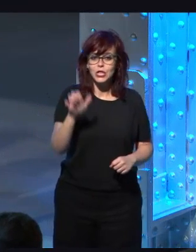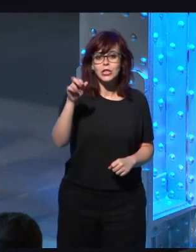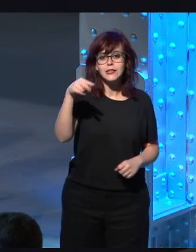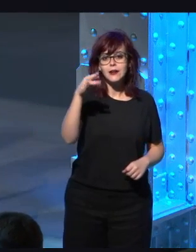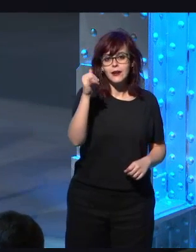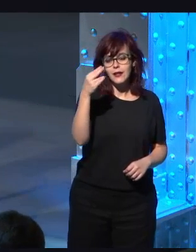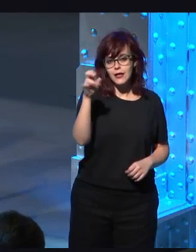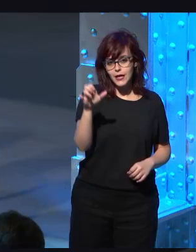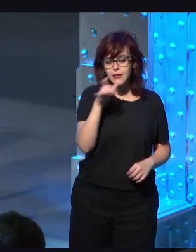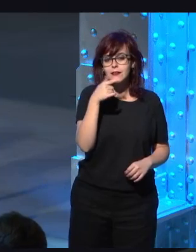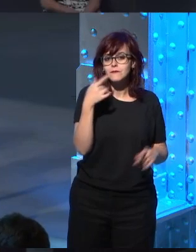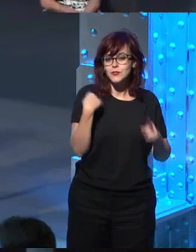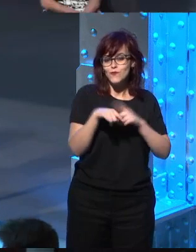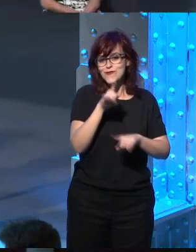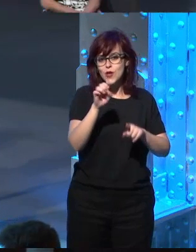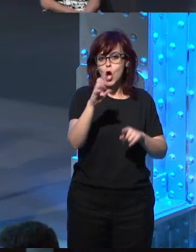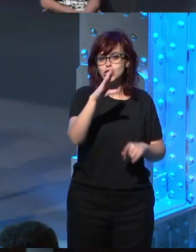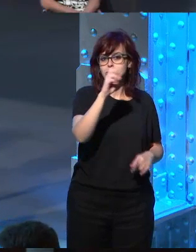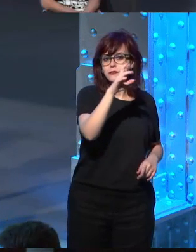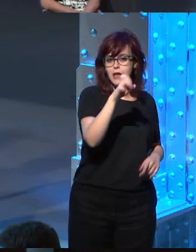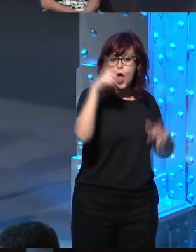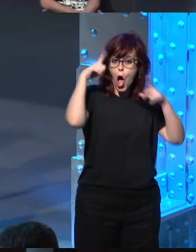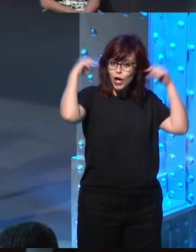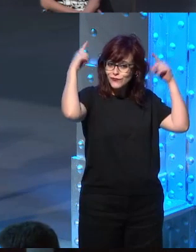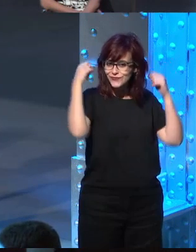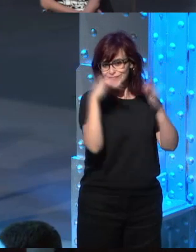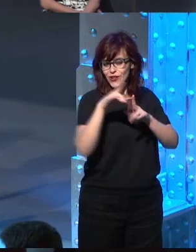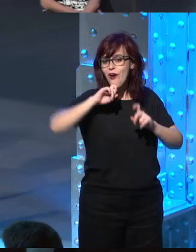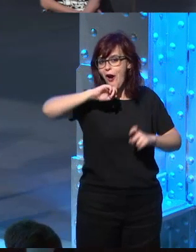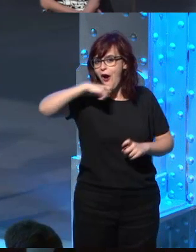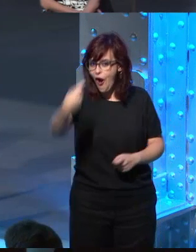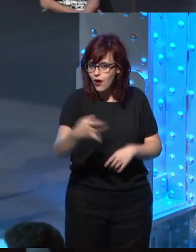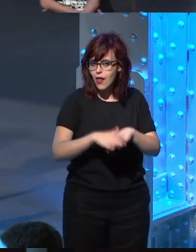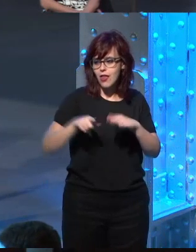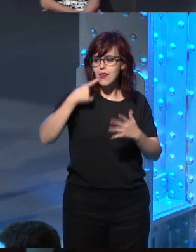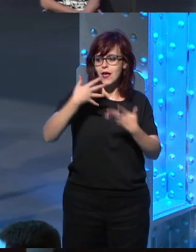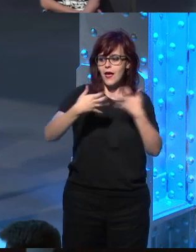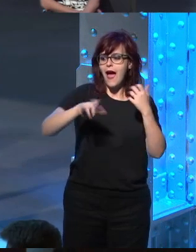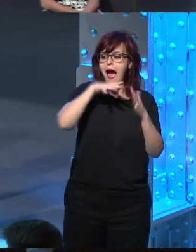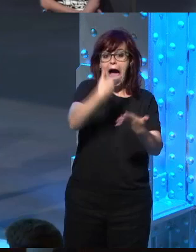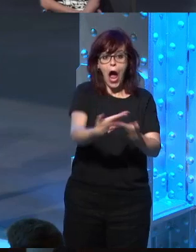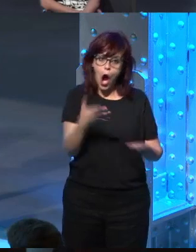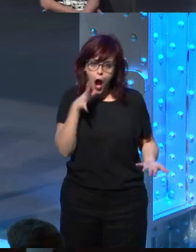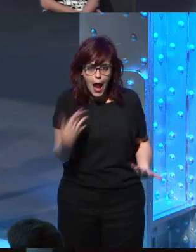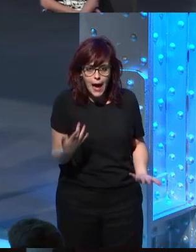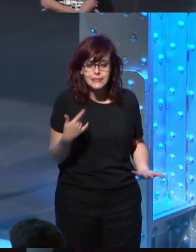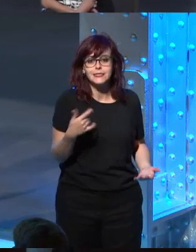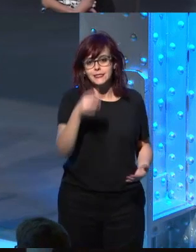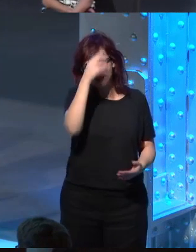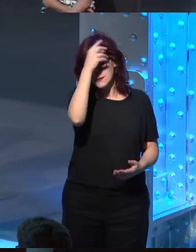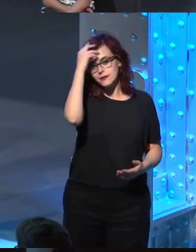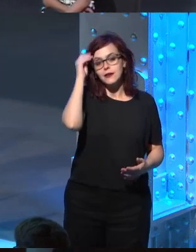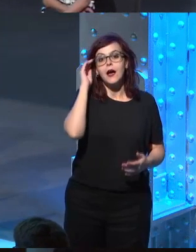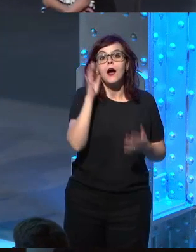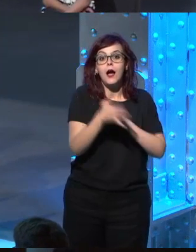esta reinterpretación de Oscar Wilde y nosotros lo de los trolls lo vivimos mucho, ¿lo has recogido ahí en alguna viñeta? Ah, vale, bien, vale. Vamos